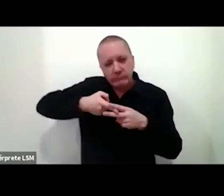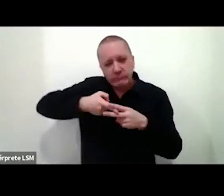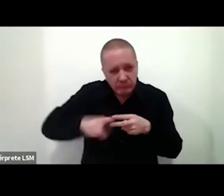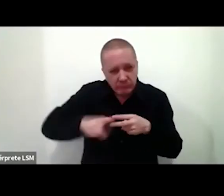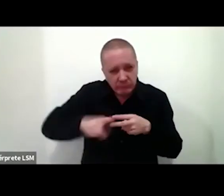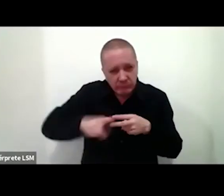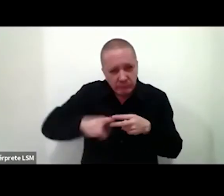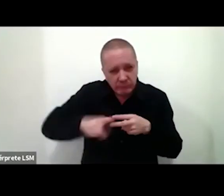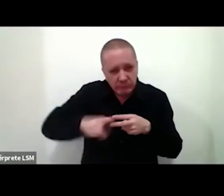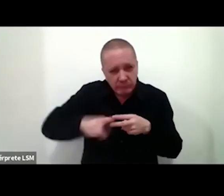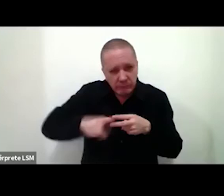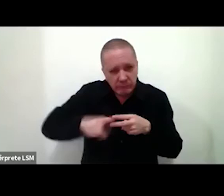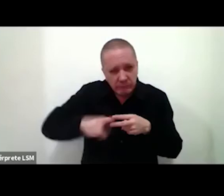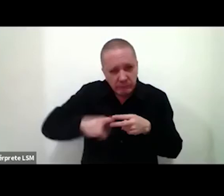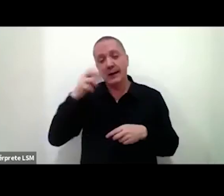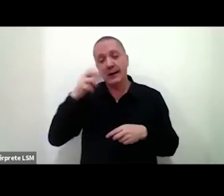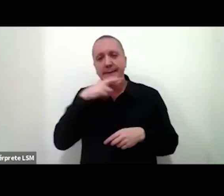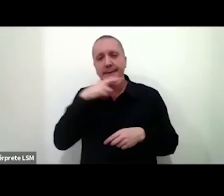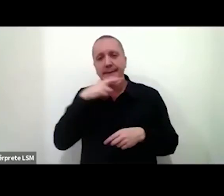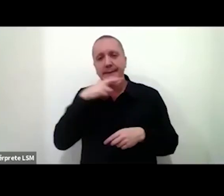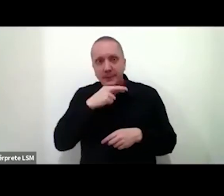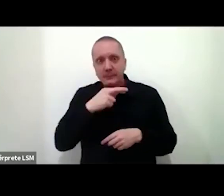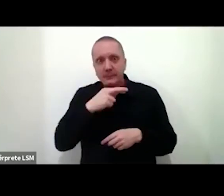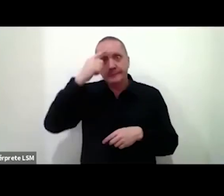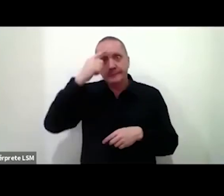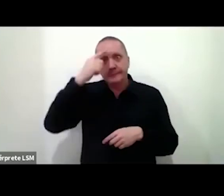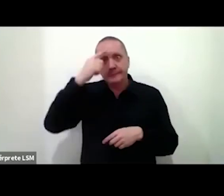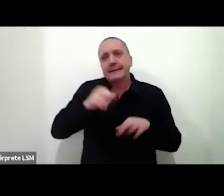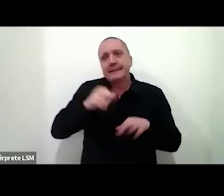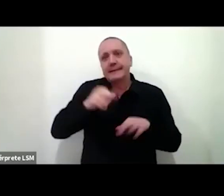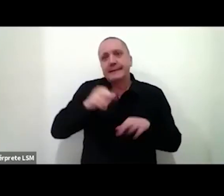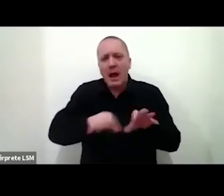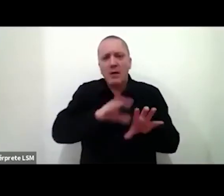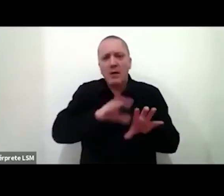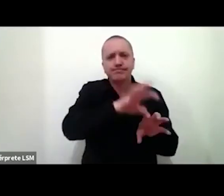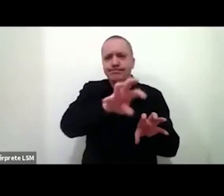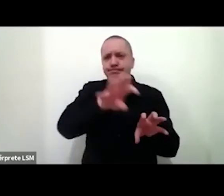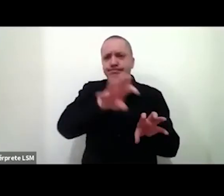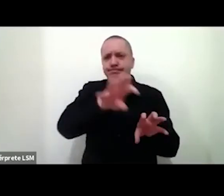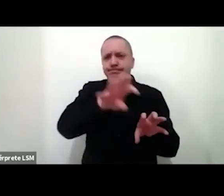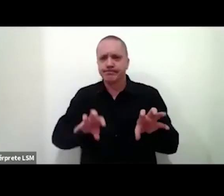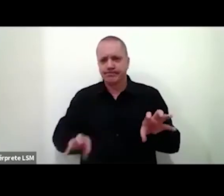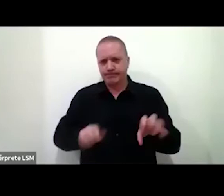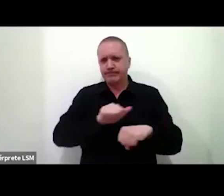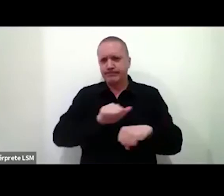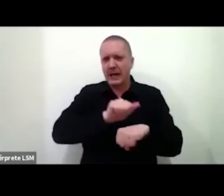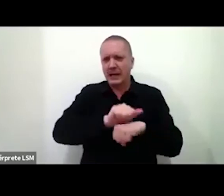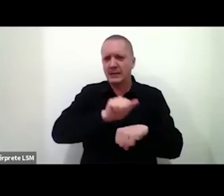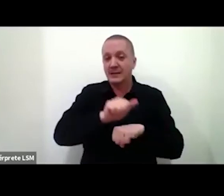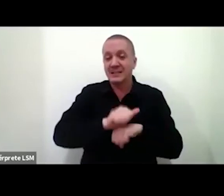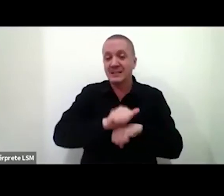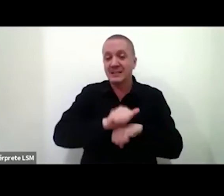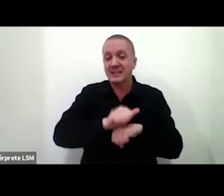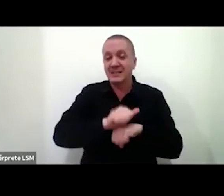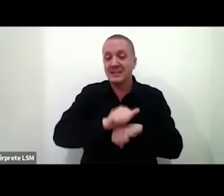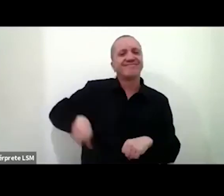conocemos en el caso de las changas, los changarines, trabajos domiciliarios, electricidad, plomería, de otros rubros donde también